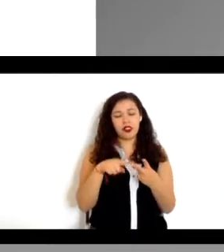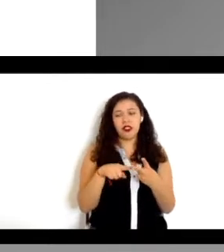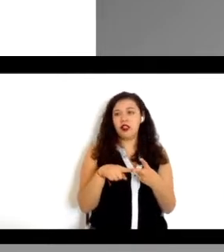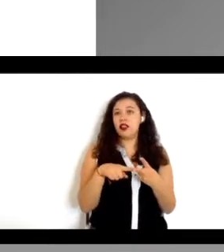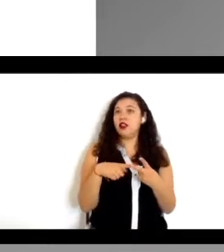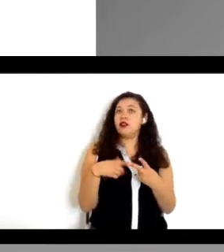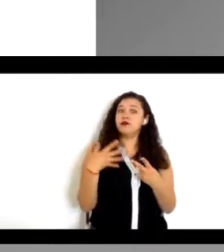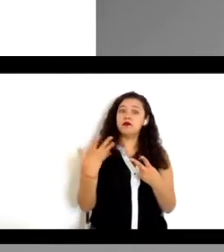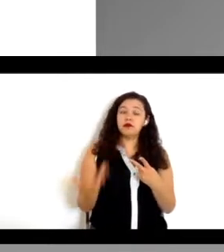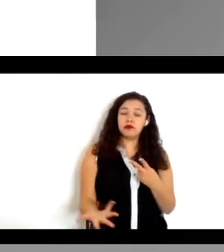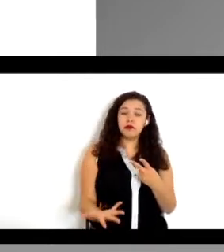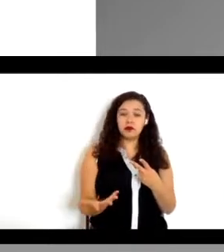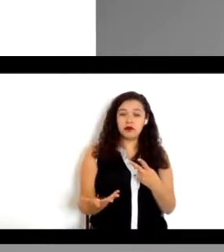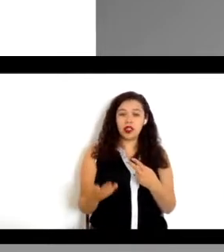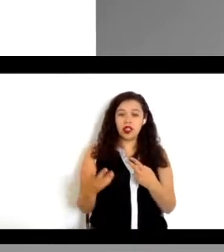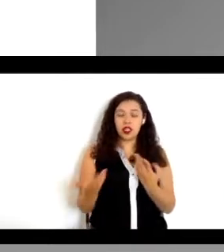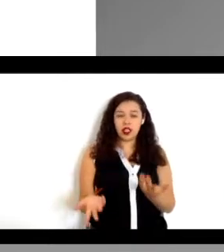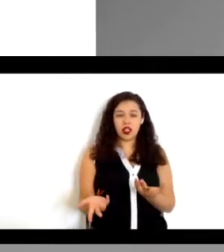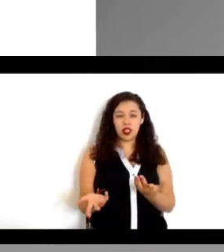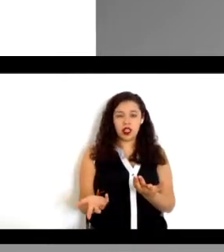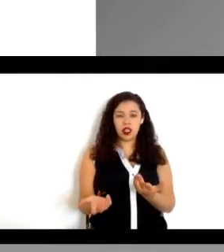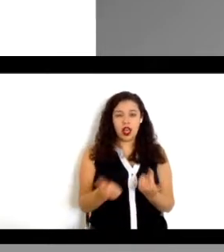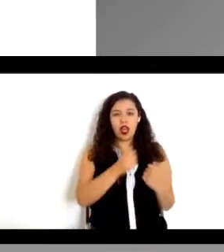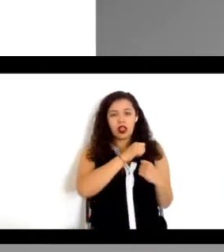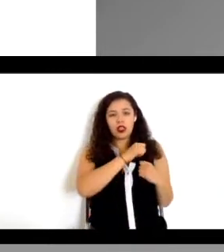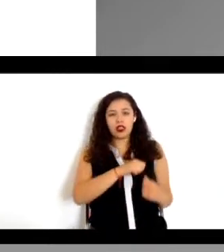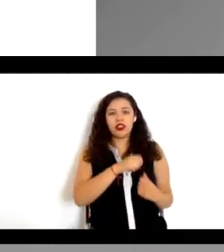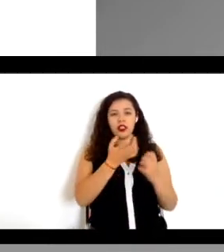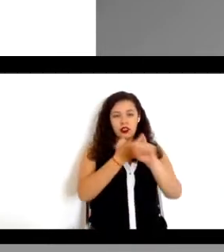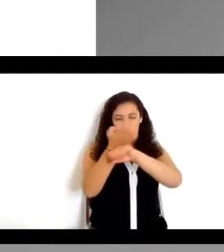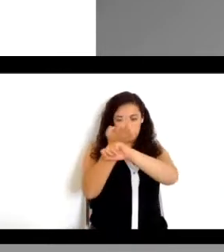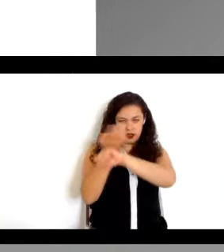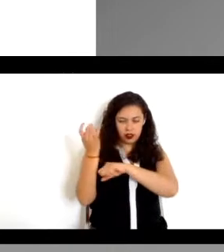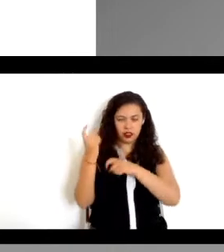con las autónomas de los estados,